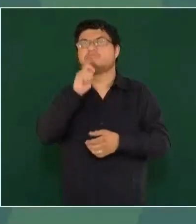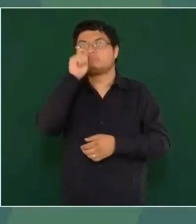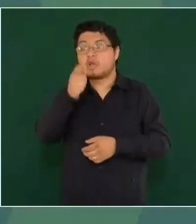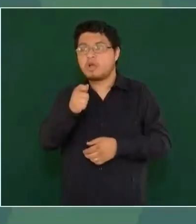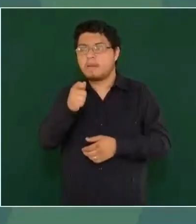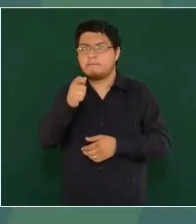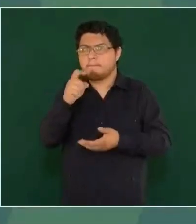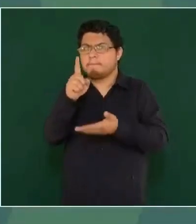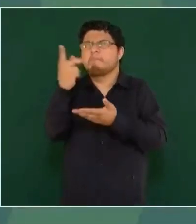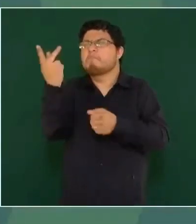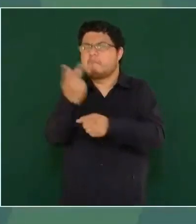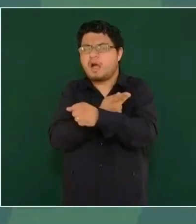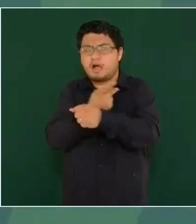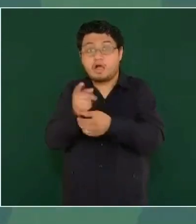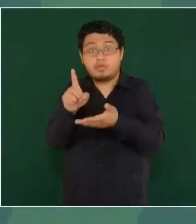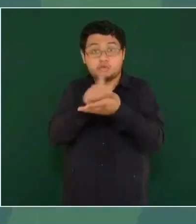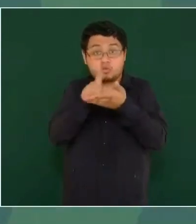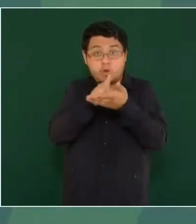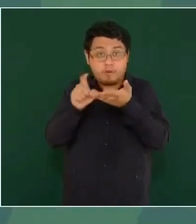drogas